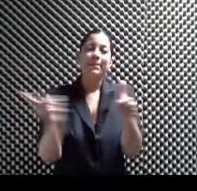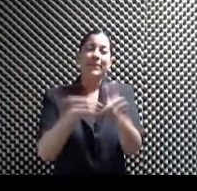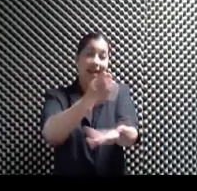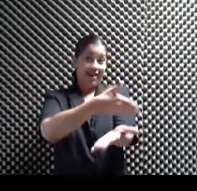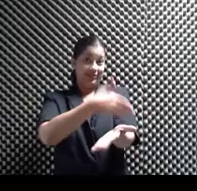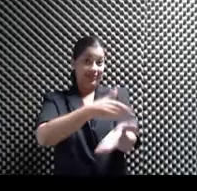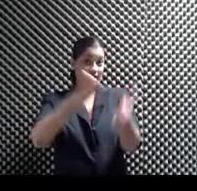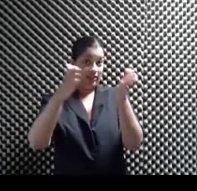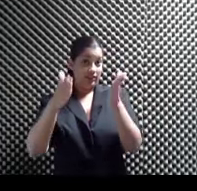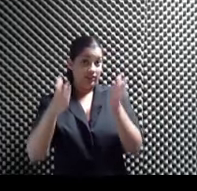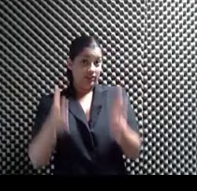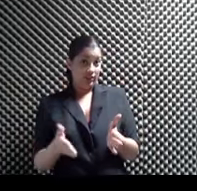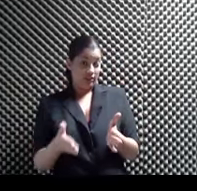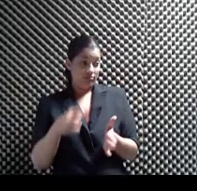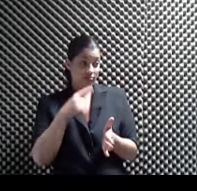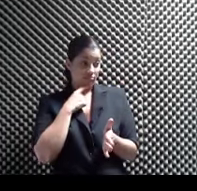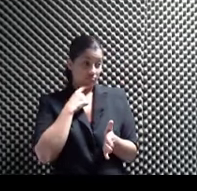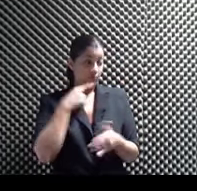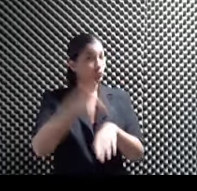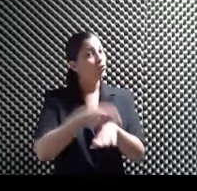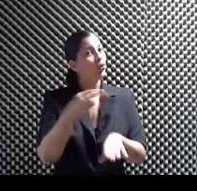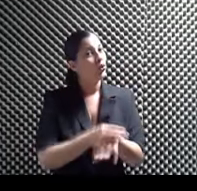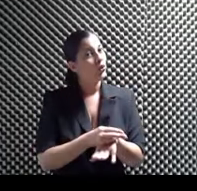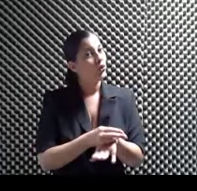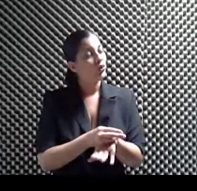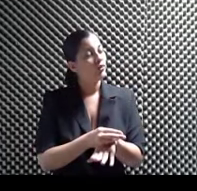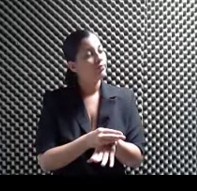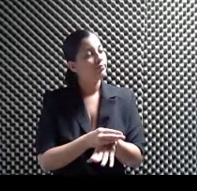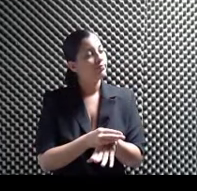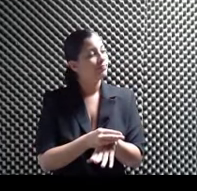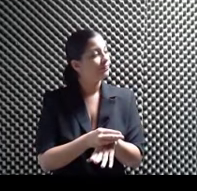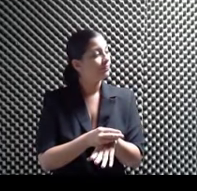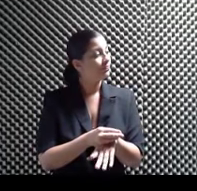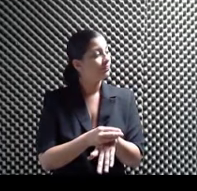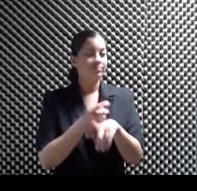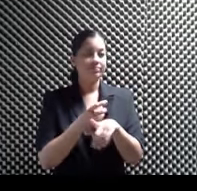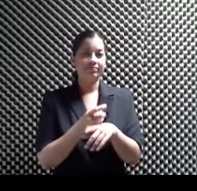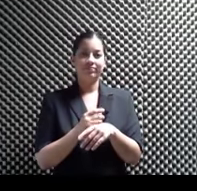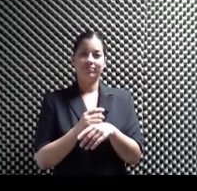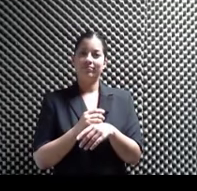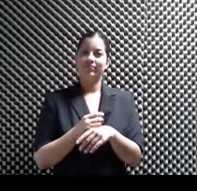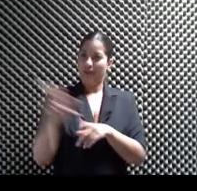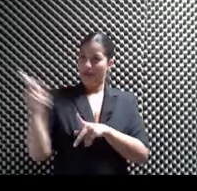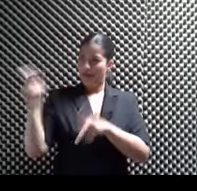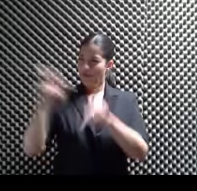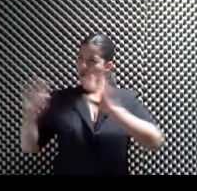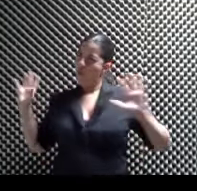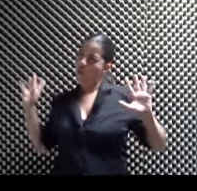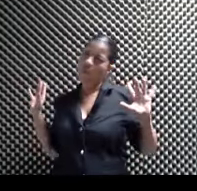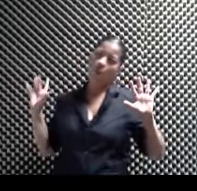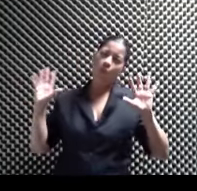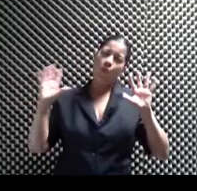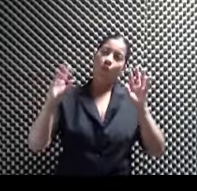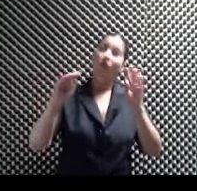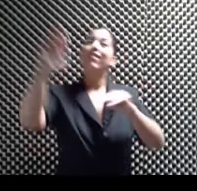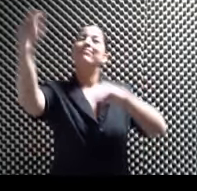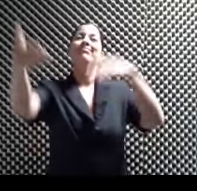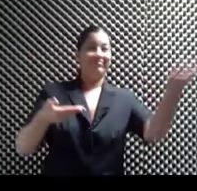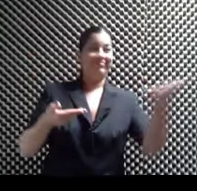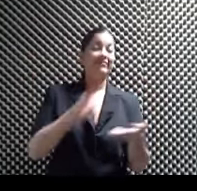la nueva ola De Puerto Rico Que recibió Que tuvo un recibimiento Multitudinario Y en este caso